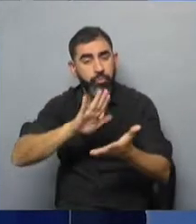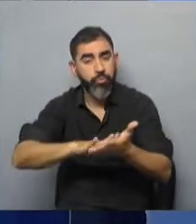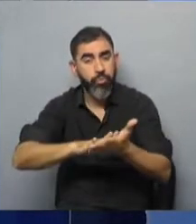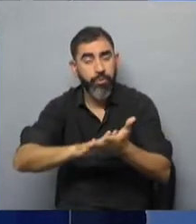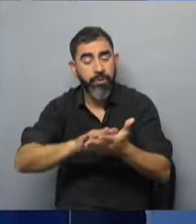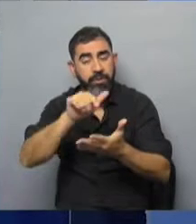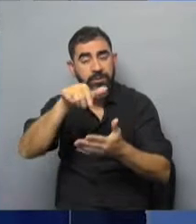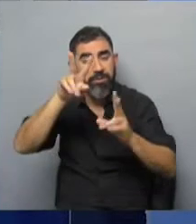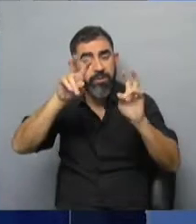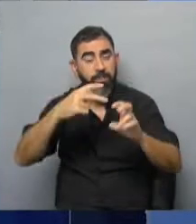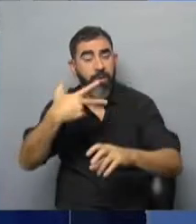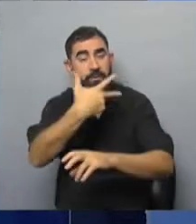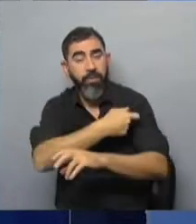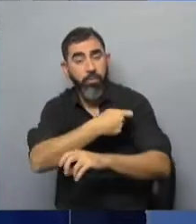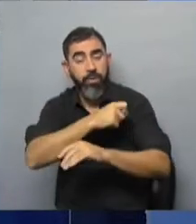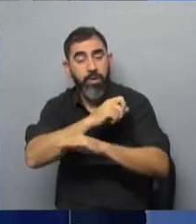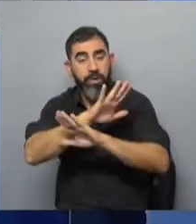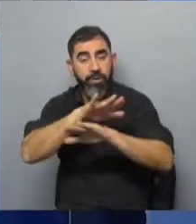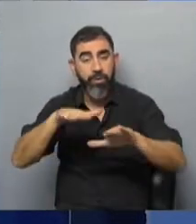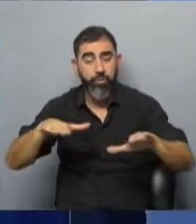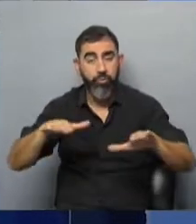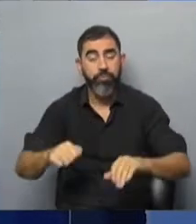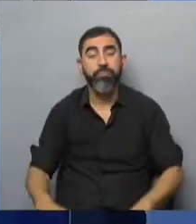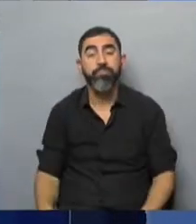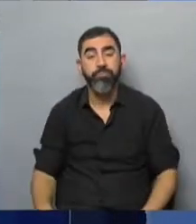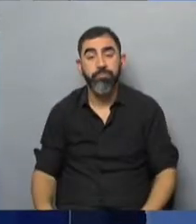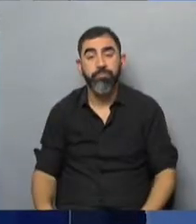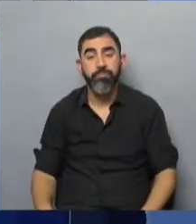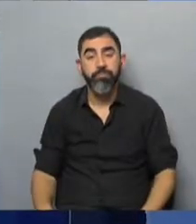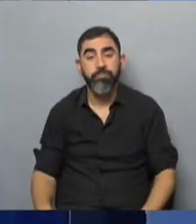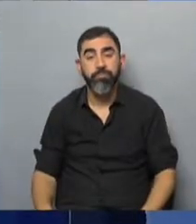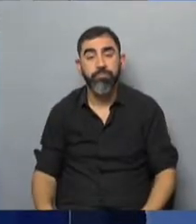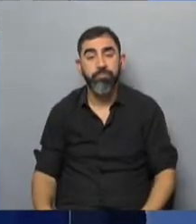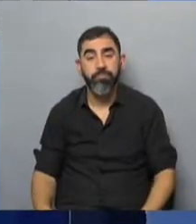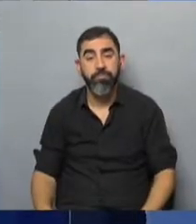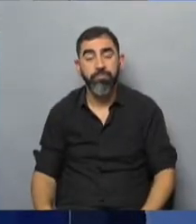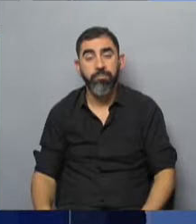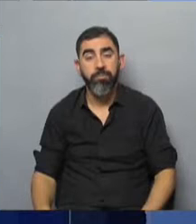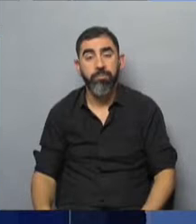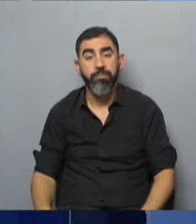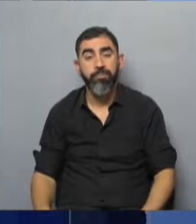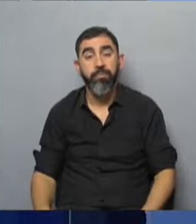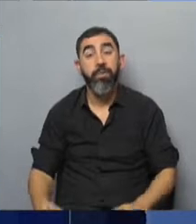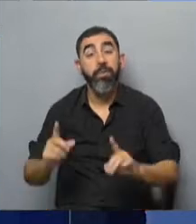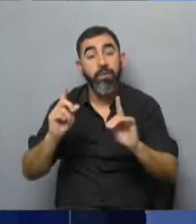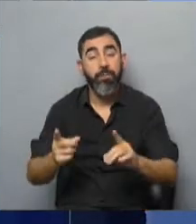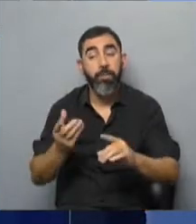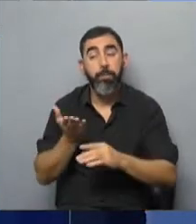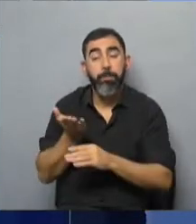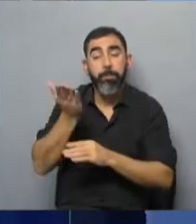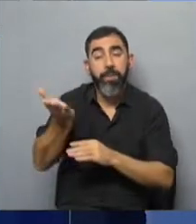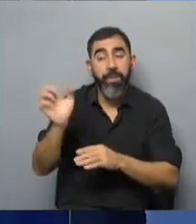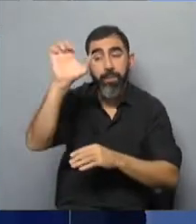sede sobre lo que es el uso de estas vacunas y su impacto en la población infantil. Y además se solicita